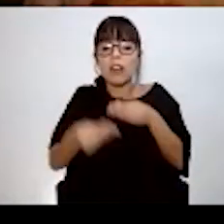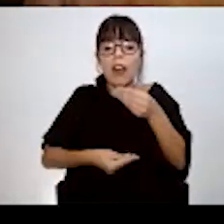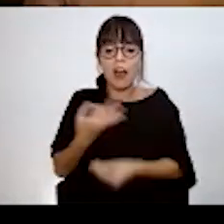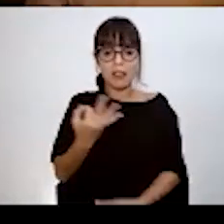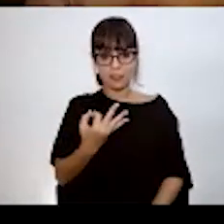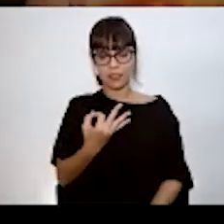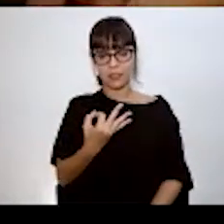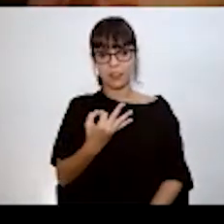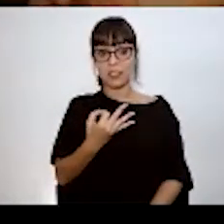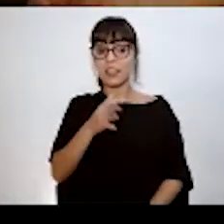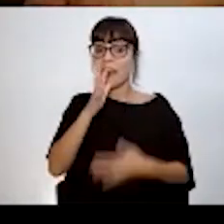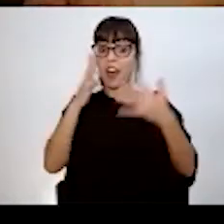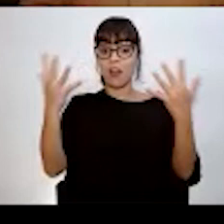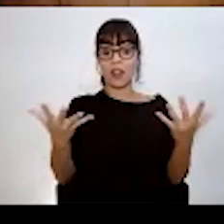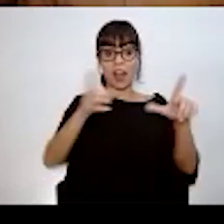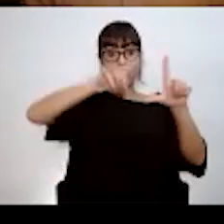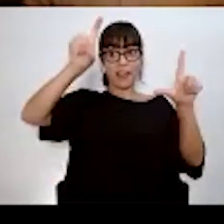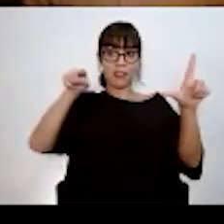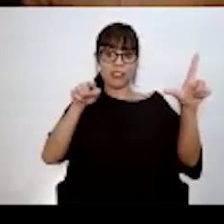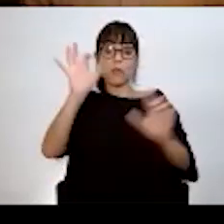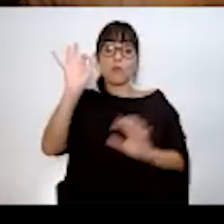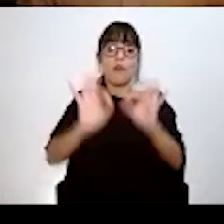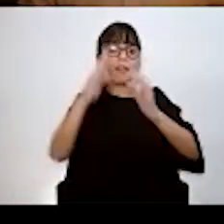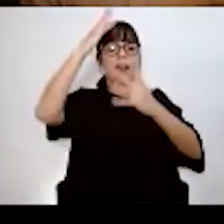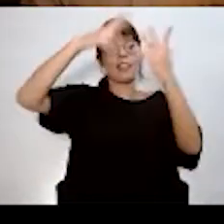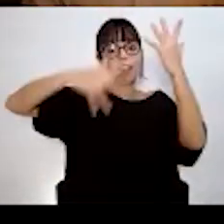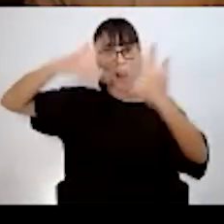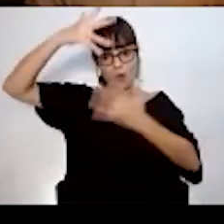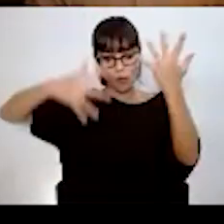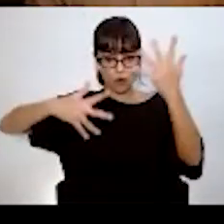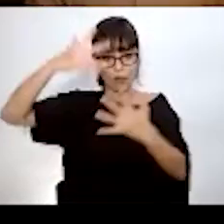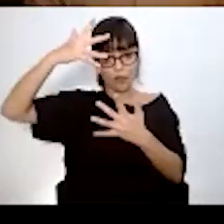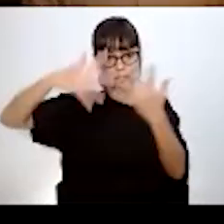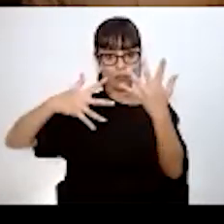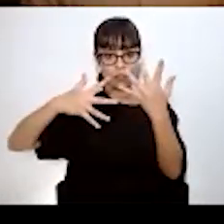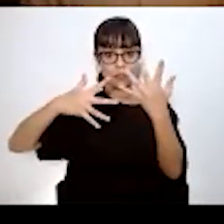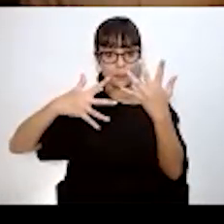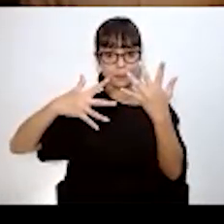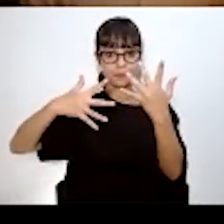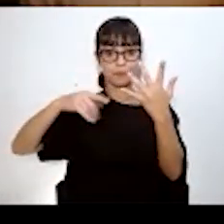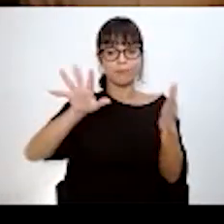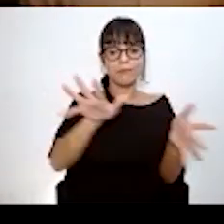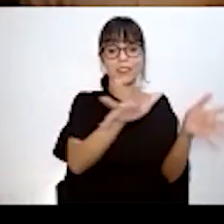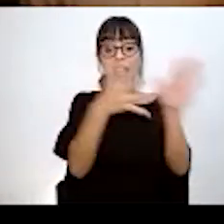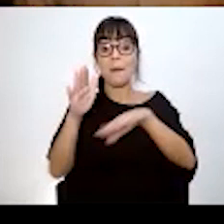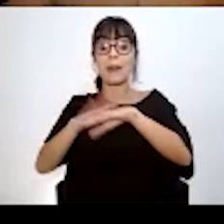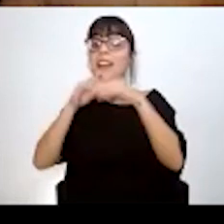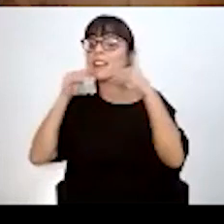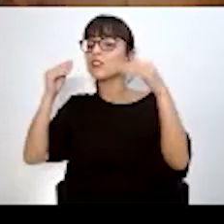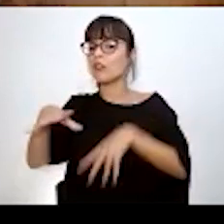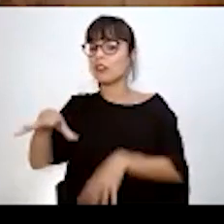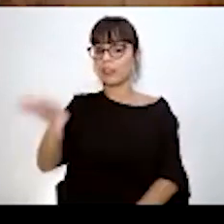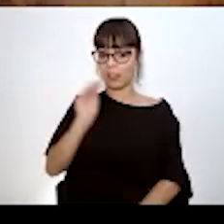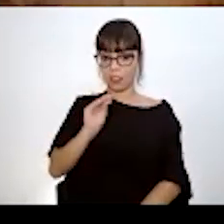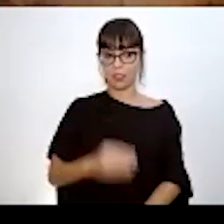no son más que una representación de un cálculo de probabilidad estadístico a partir de fechas de carbono 14, en un modelo de explicación histórica.